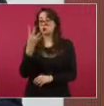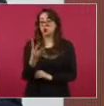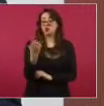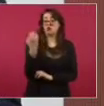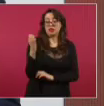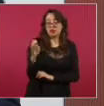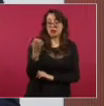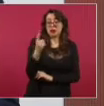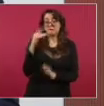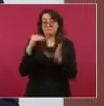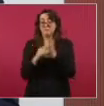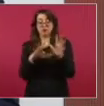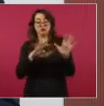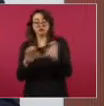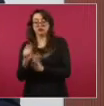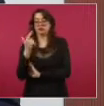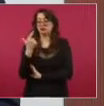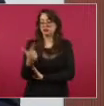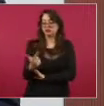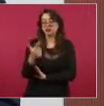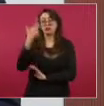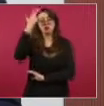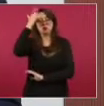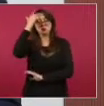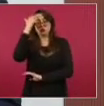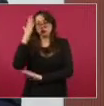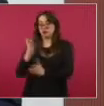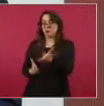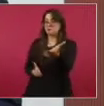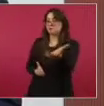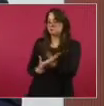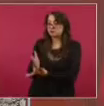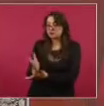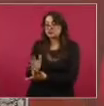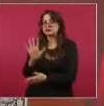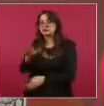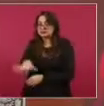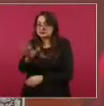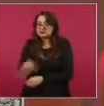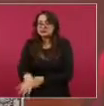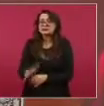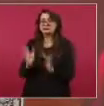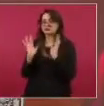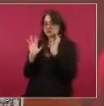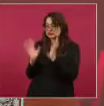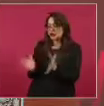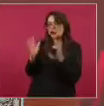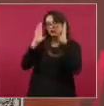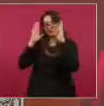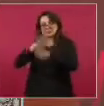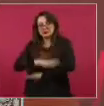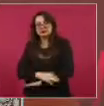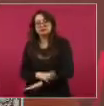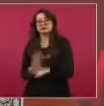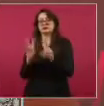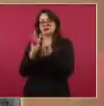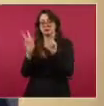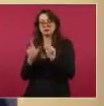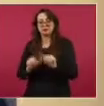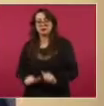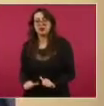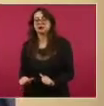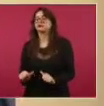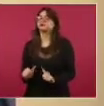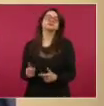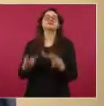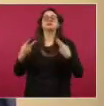enero de 1907 Porfirio presentó a las partes en conflicto una resolución muy